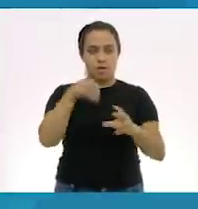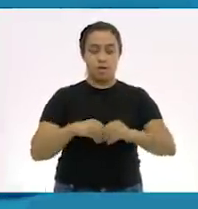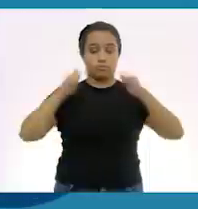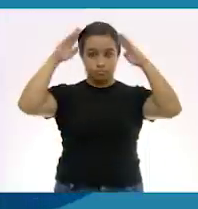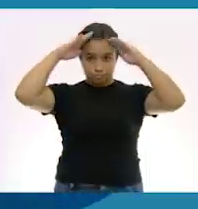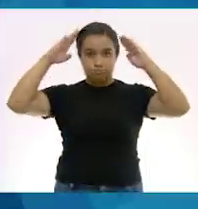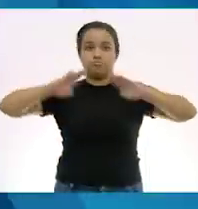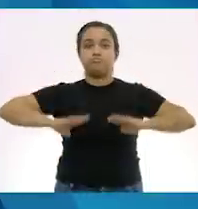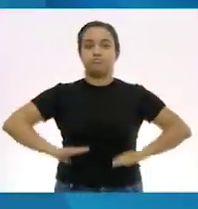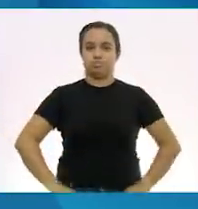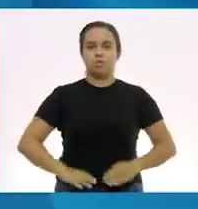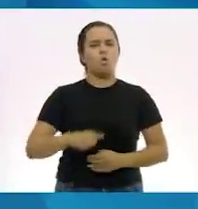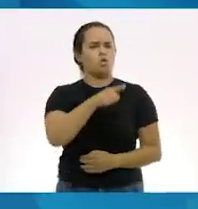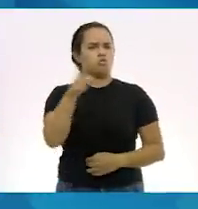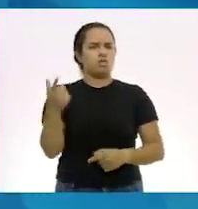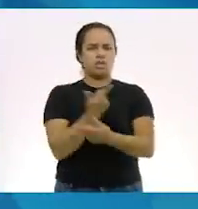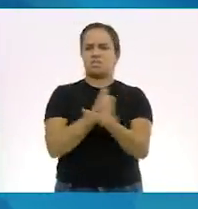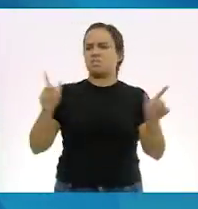hacia afuera.